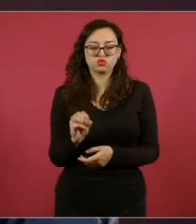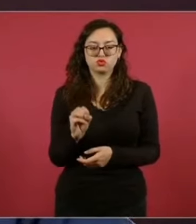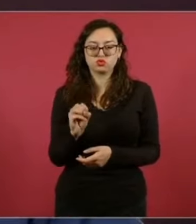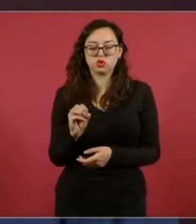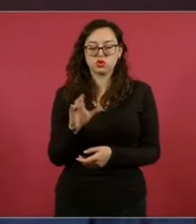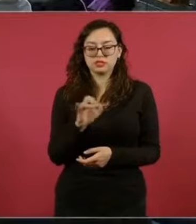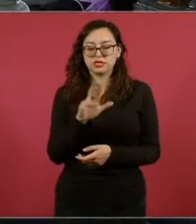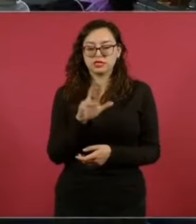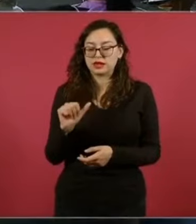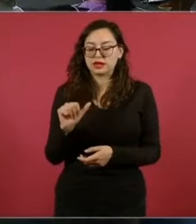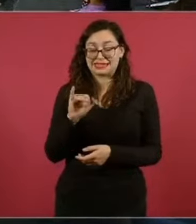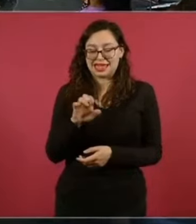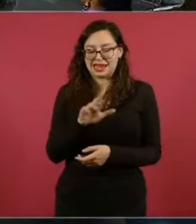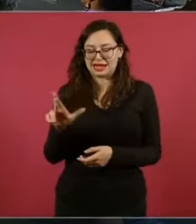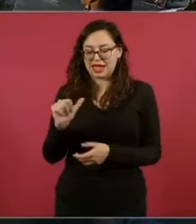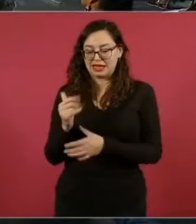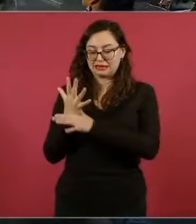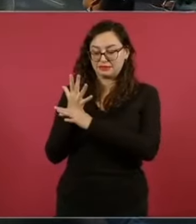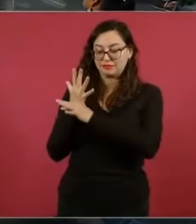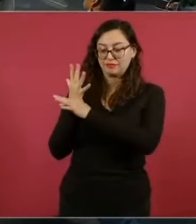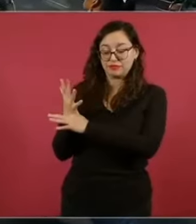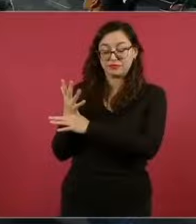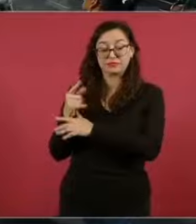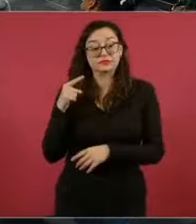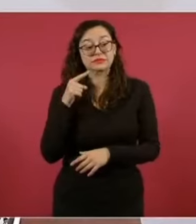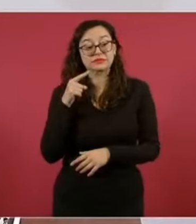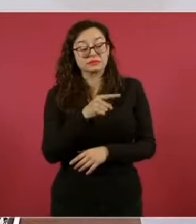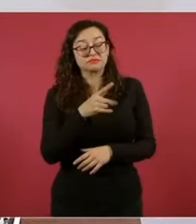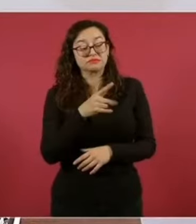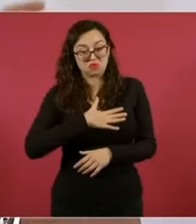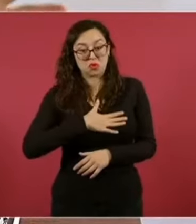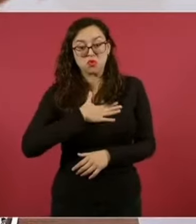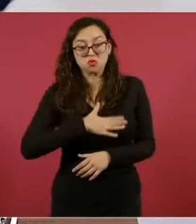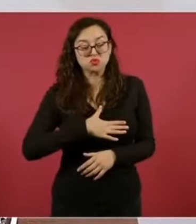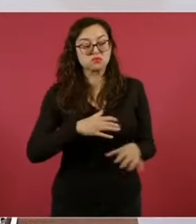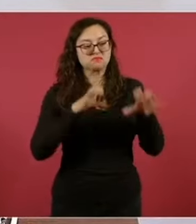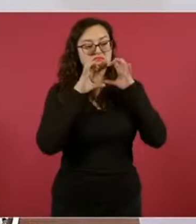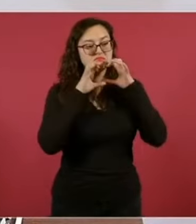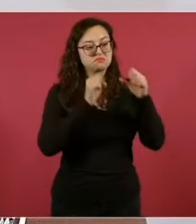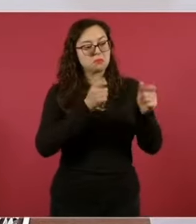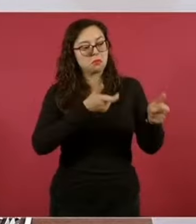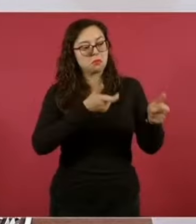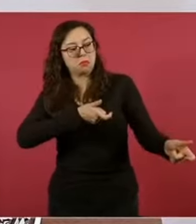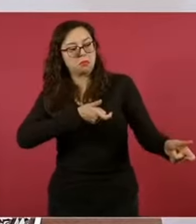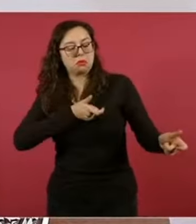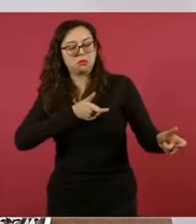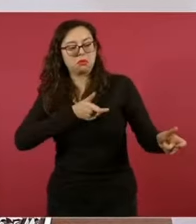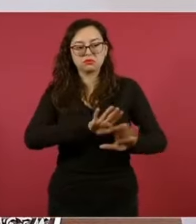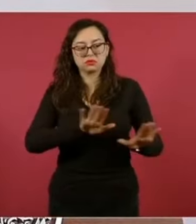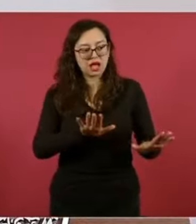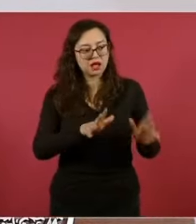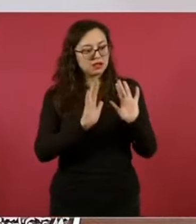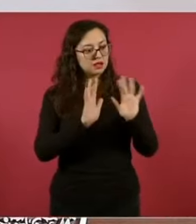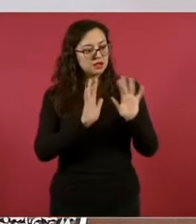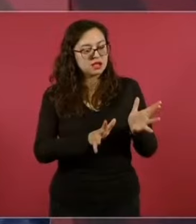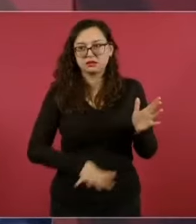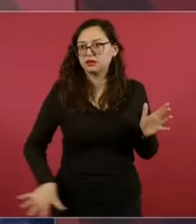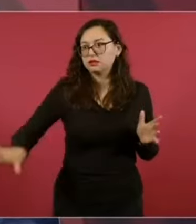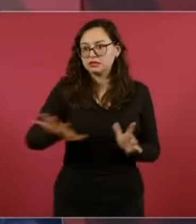del fusilamiento de Maximiliano. Se pensó de que ya se alejaba el riesgo de la intervención